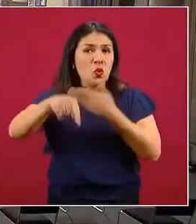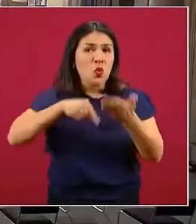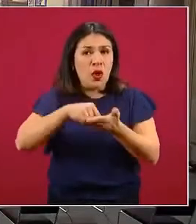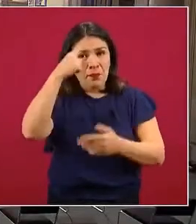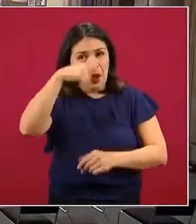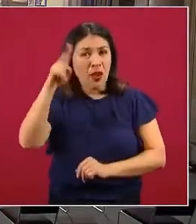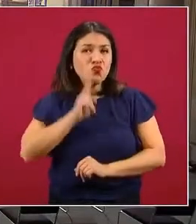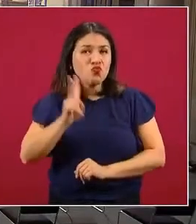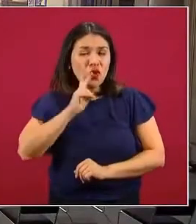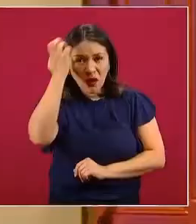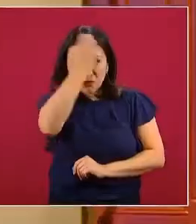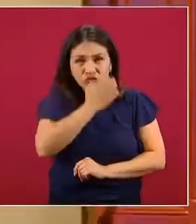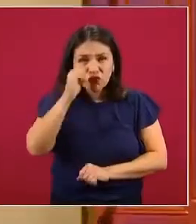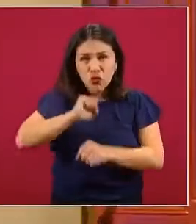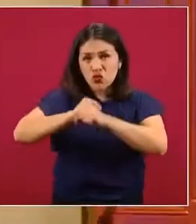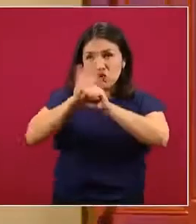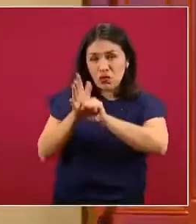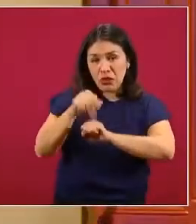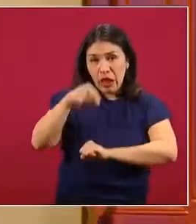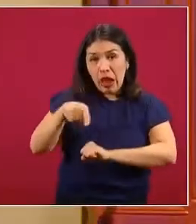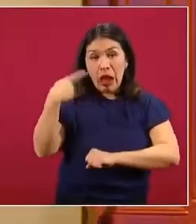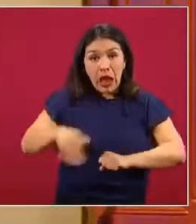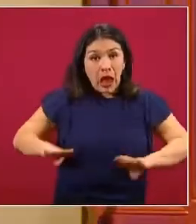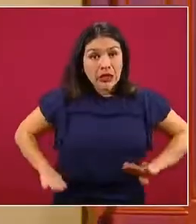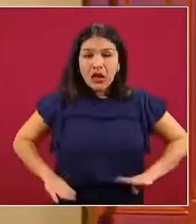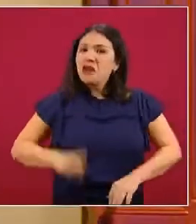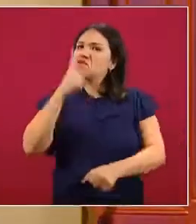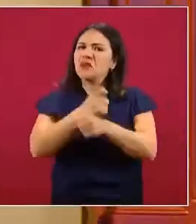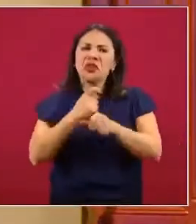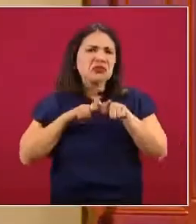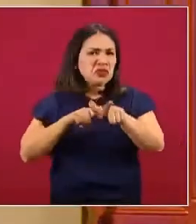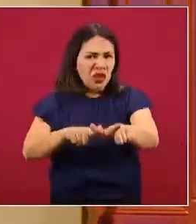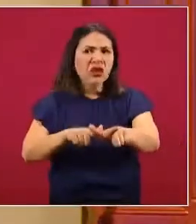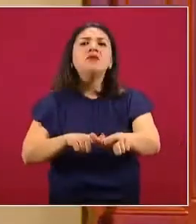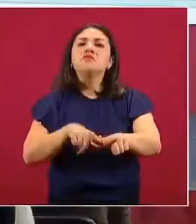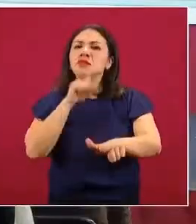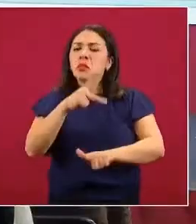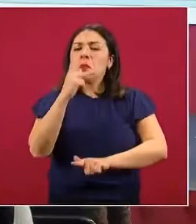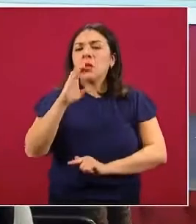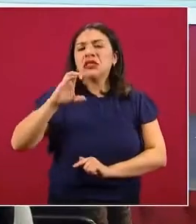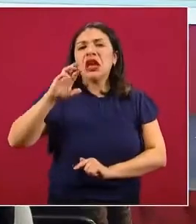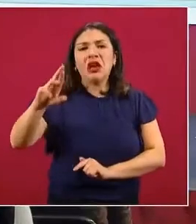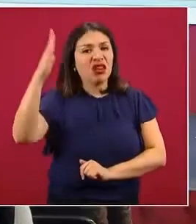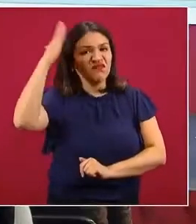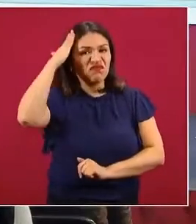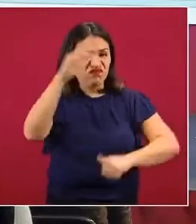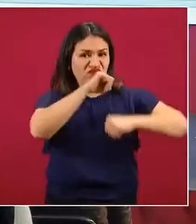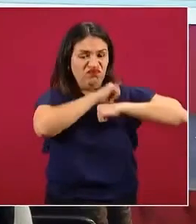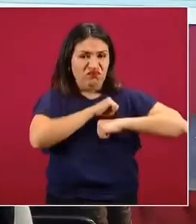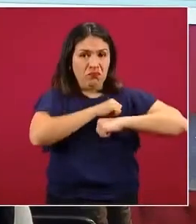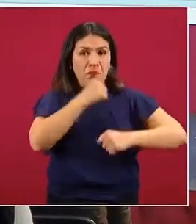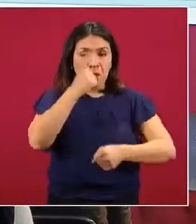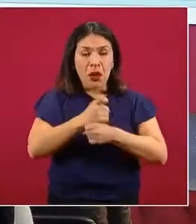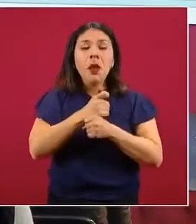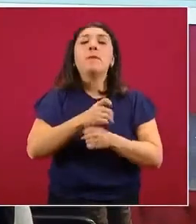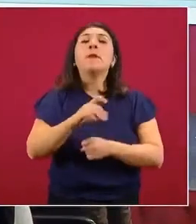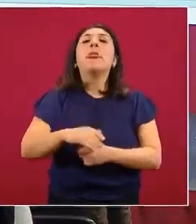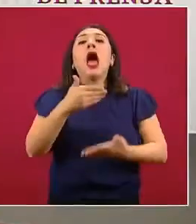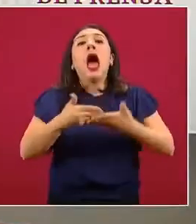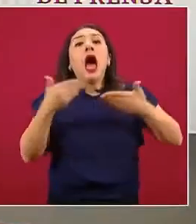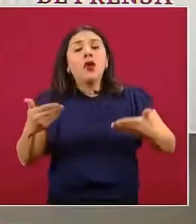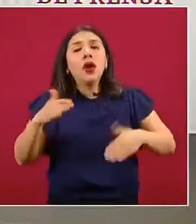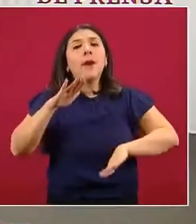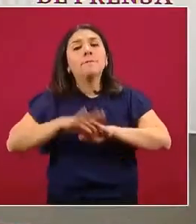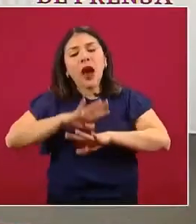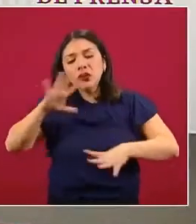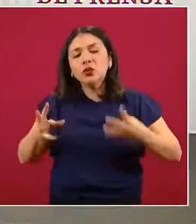confirmar casos de COVID-19. Esa característica no la ha perdido, sigue siendo esta prueba la principal, pero entonces ahora se le